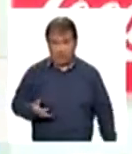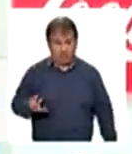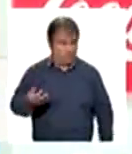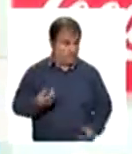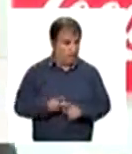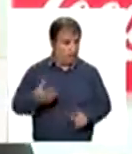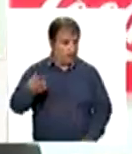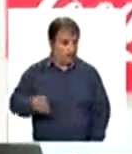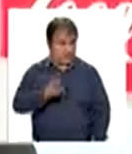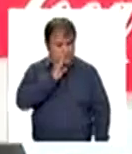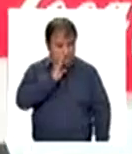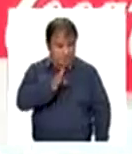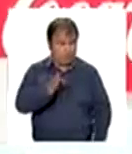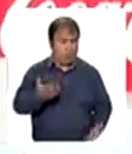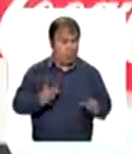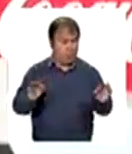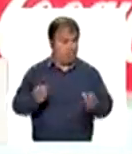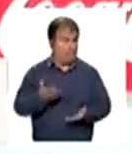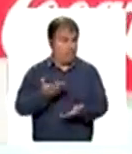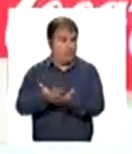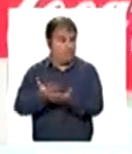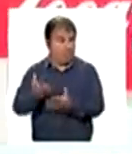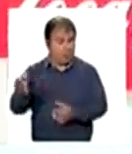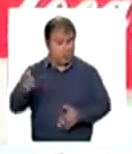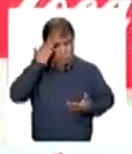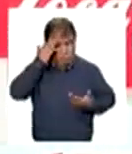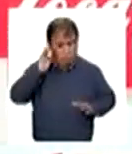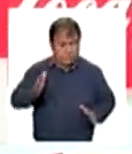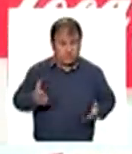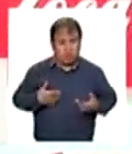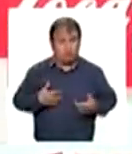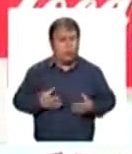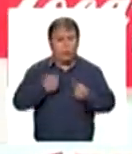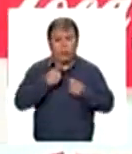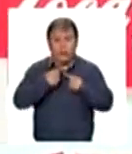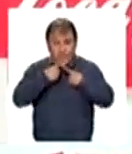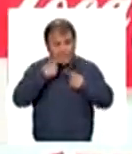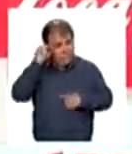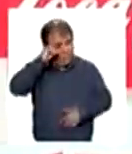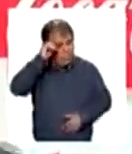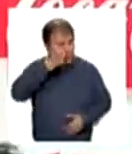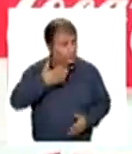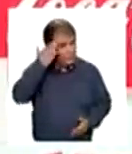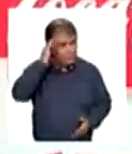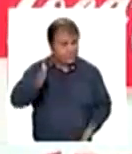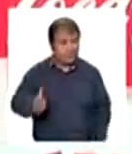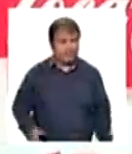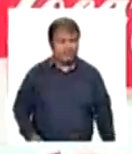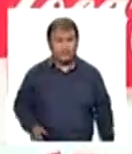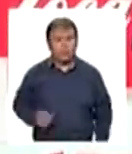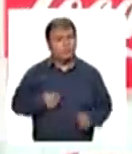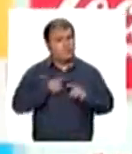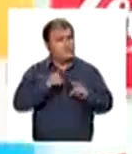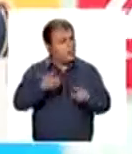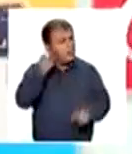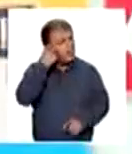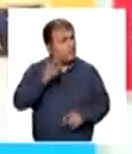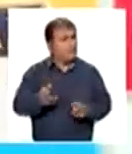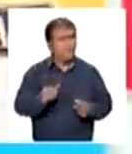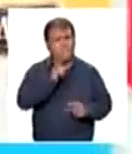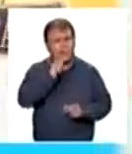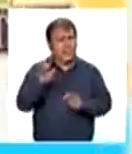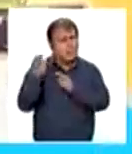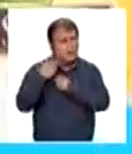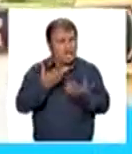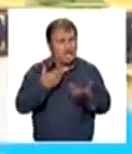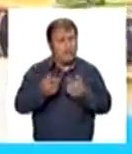realmente serio, nadie ha confirmado nada, yo no sé, yo no puedo darle una opinión. Exacto. Como te digo, entiendo que es un tema irresponsable sobre